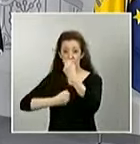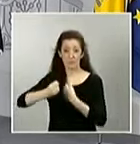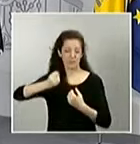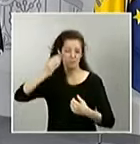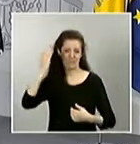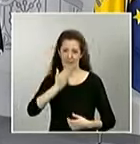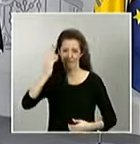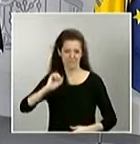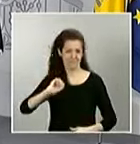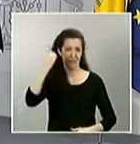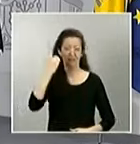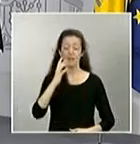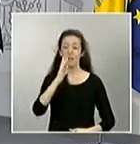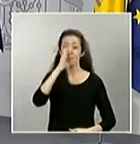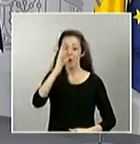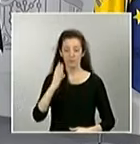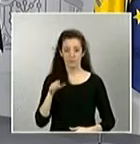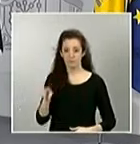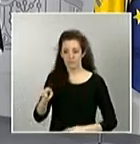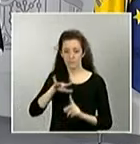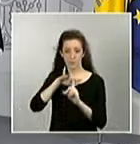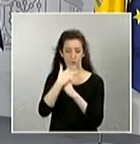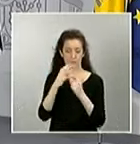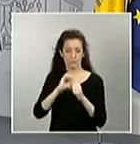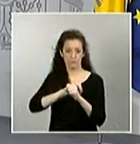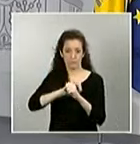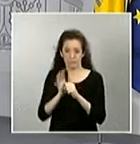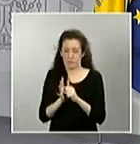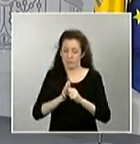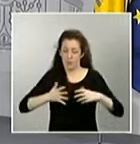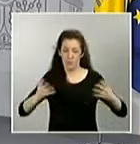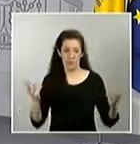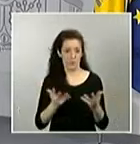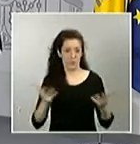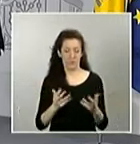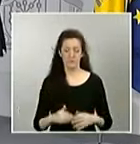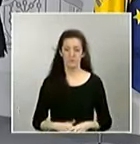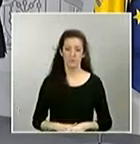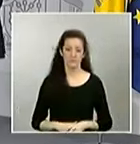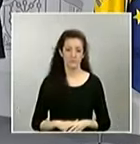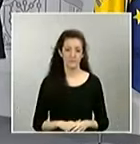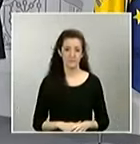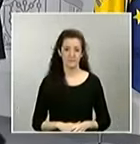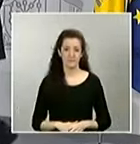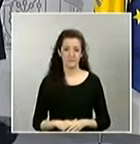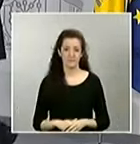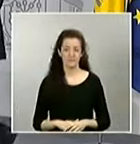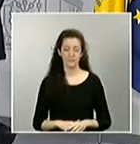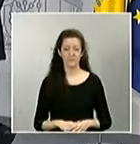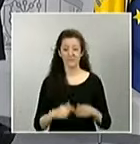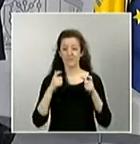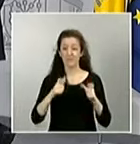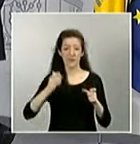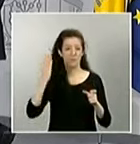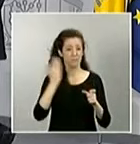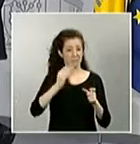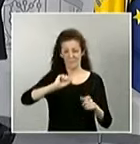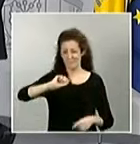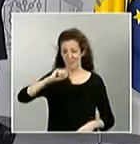enorme emergencia que es el COVID-19. El sector principal que sale afectado en términos